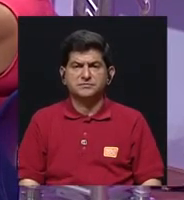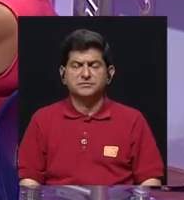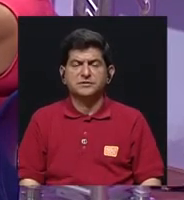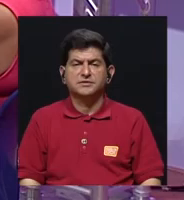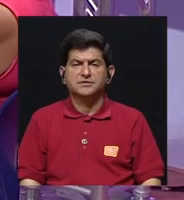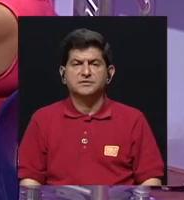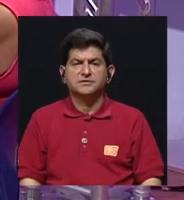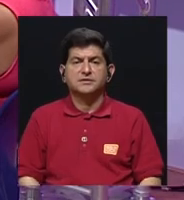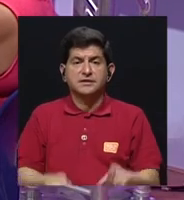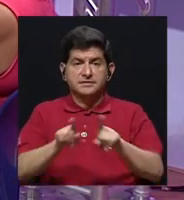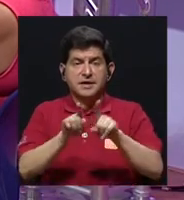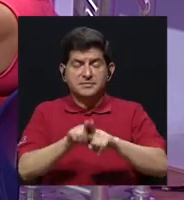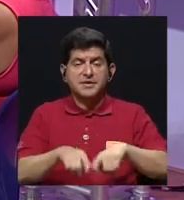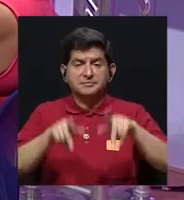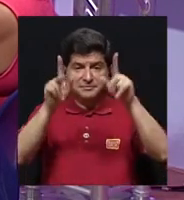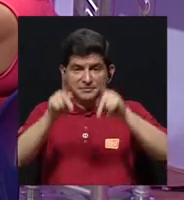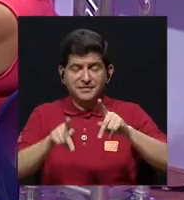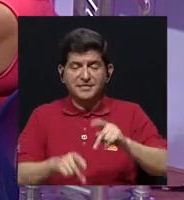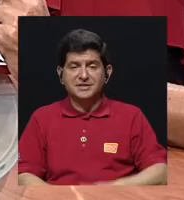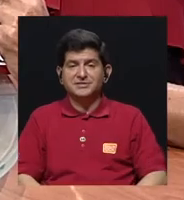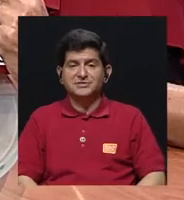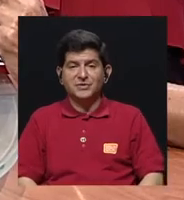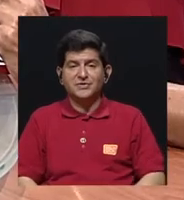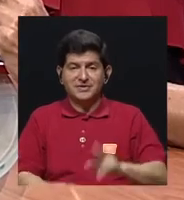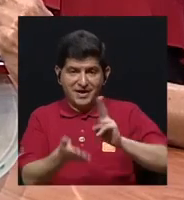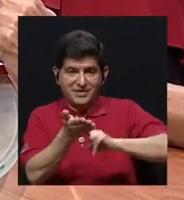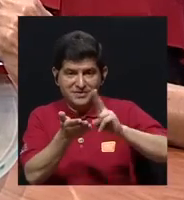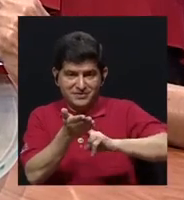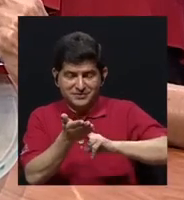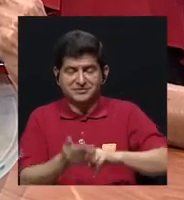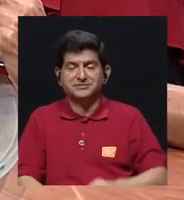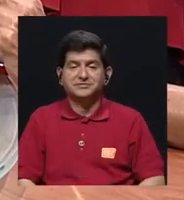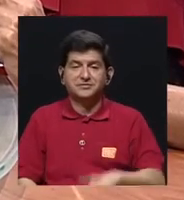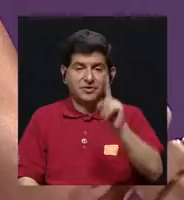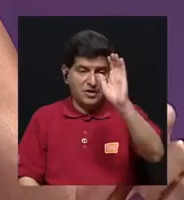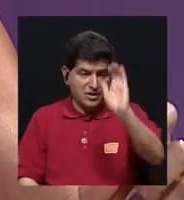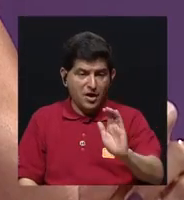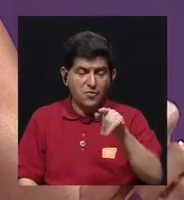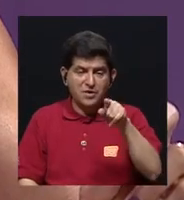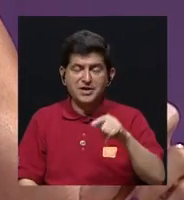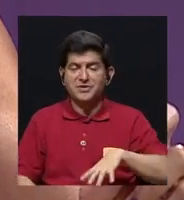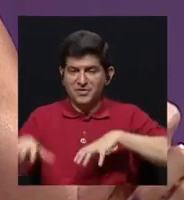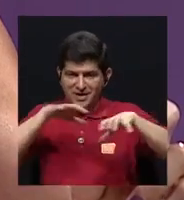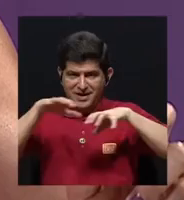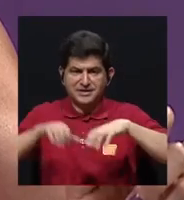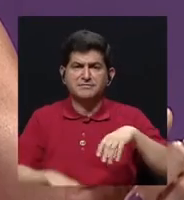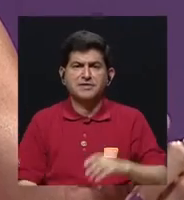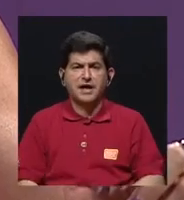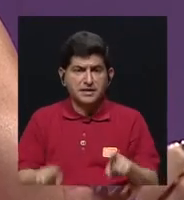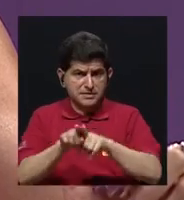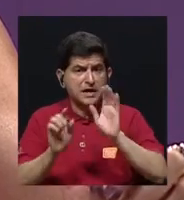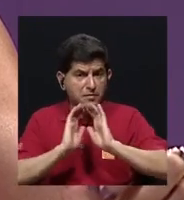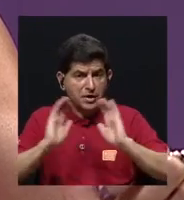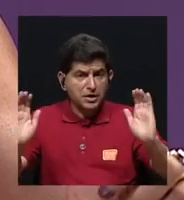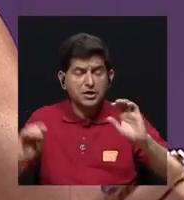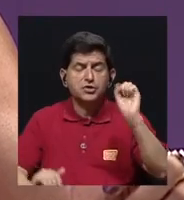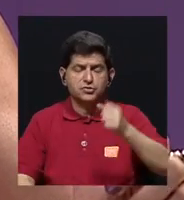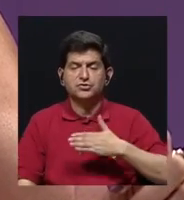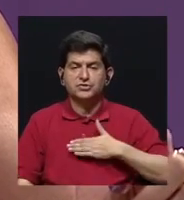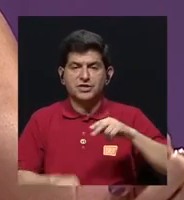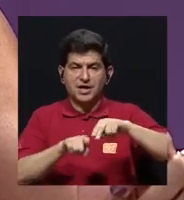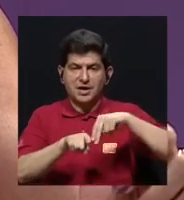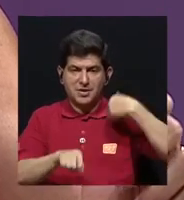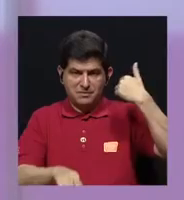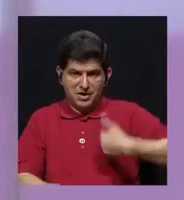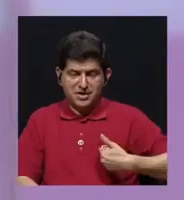nieto en un proyecto. Ah, sí, él está allá. Contarles esa experiencia. También para los niños hay actividades. Sí, para los niños. Sí, mi nieto está en